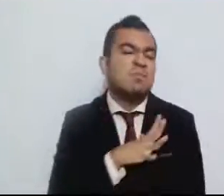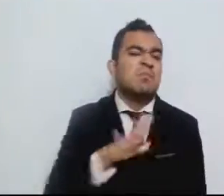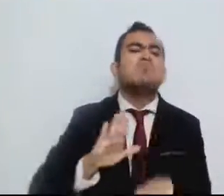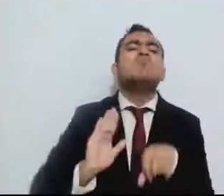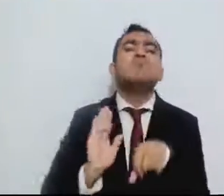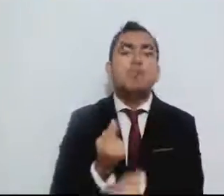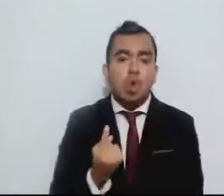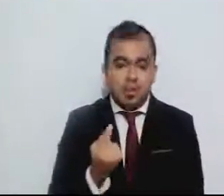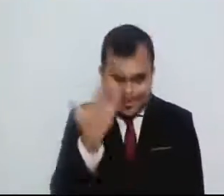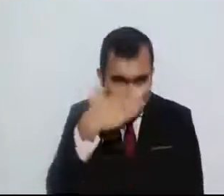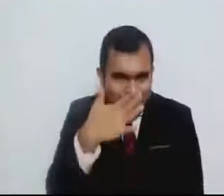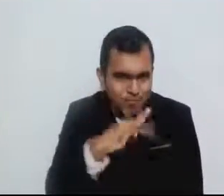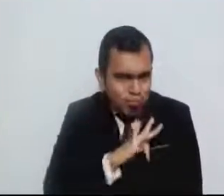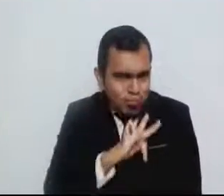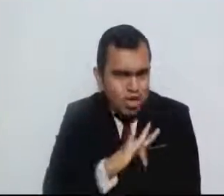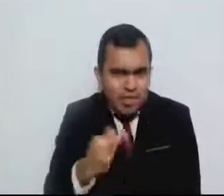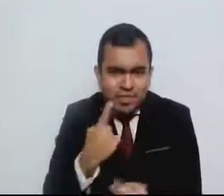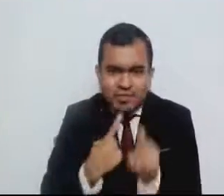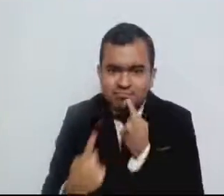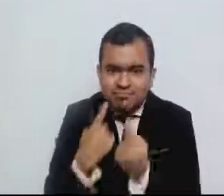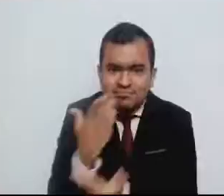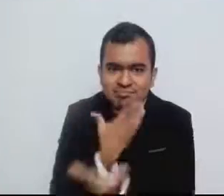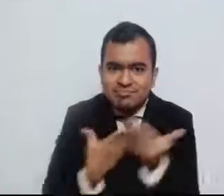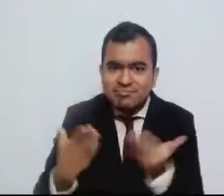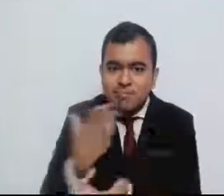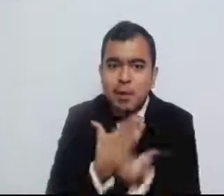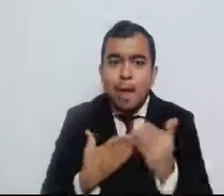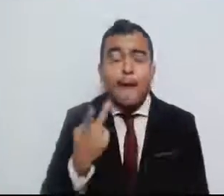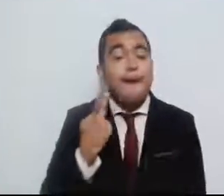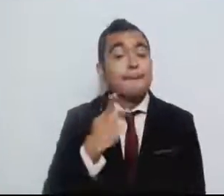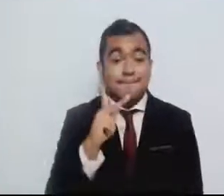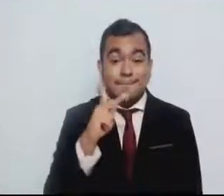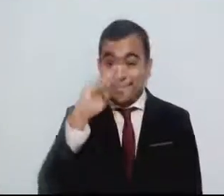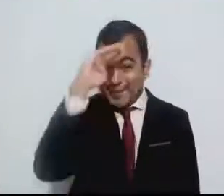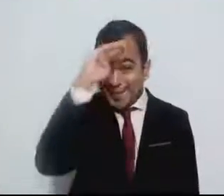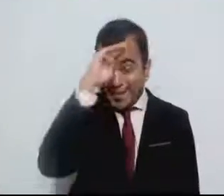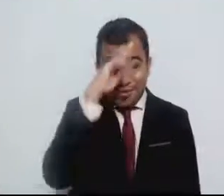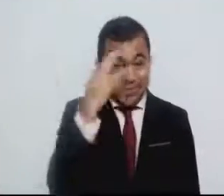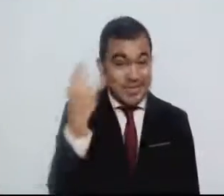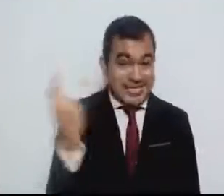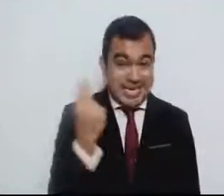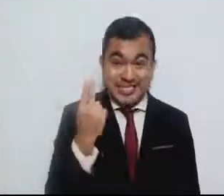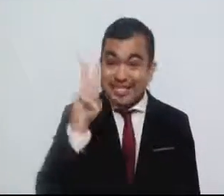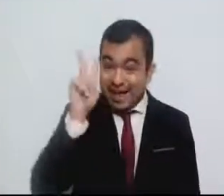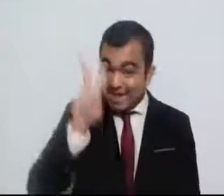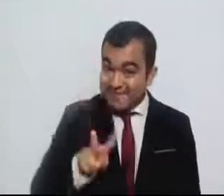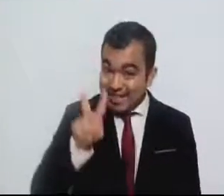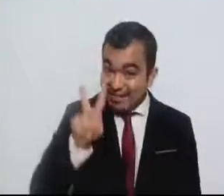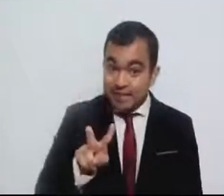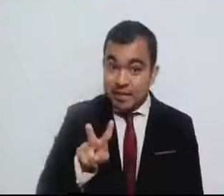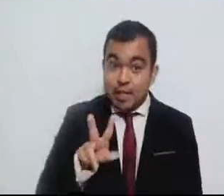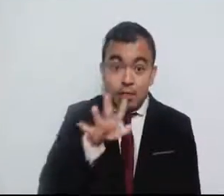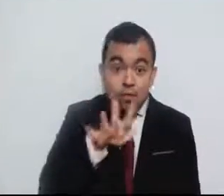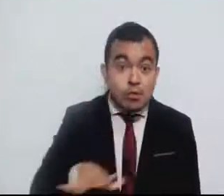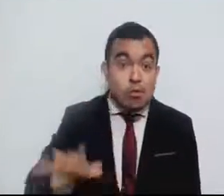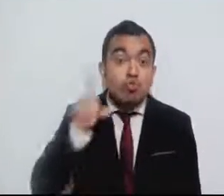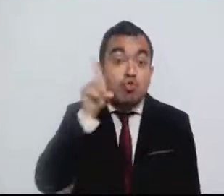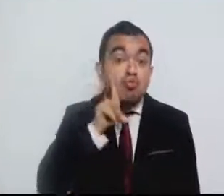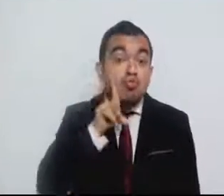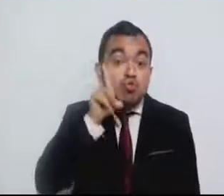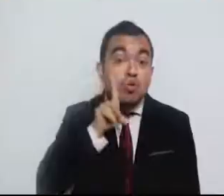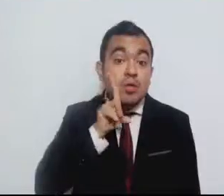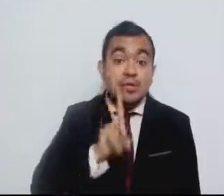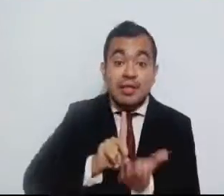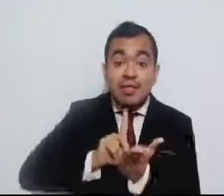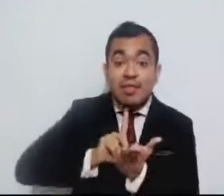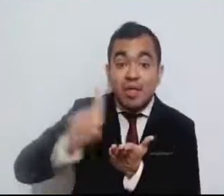parece que se tiene que realmente los derechos de las mujeres sobre su